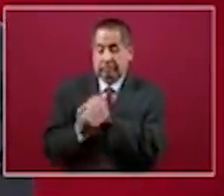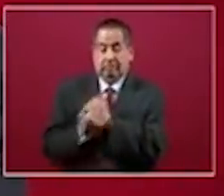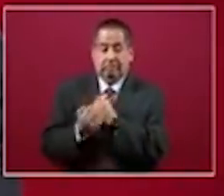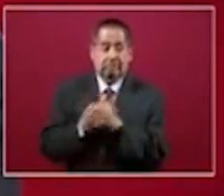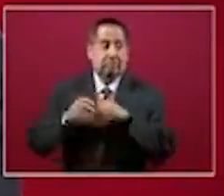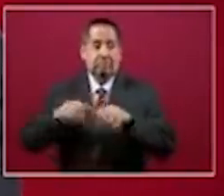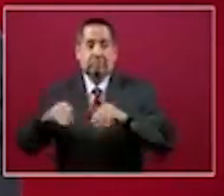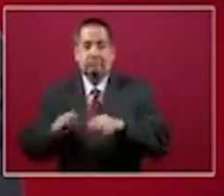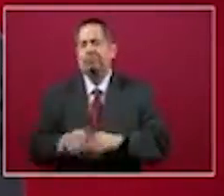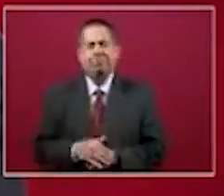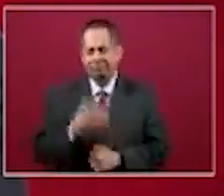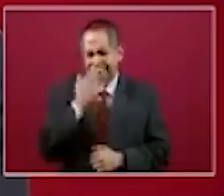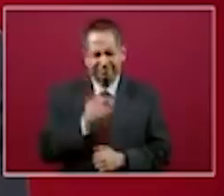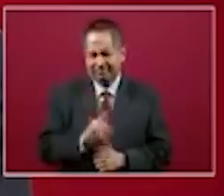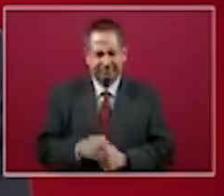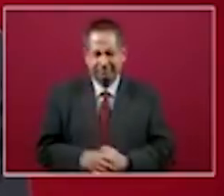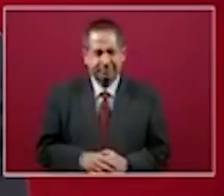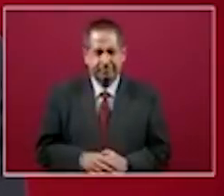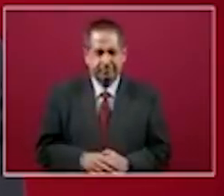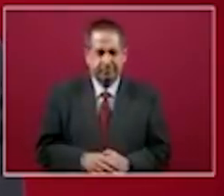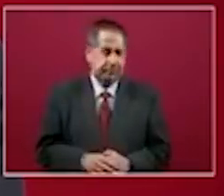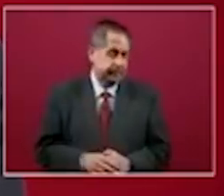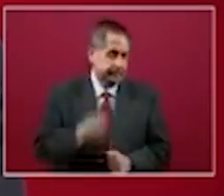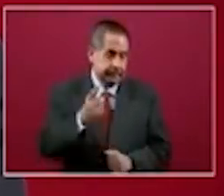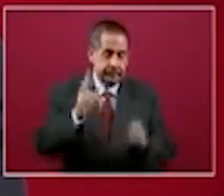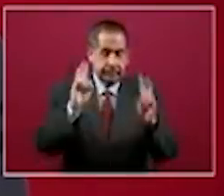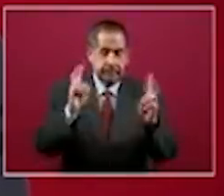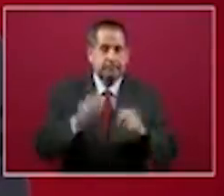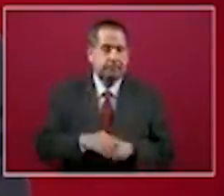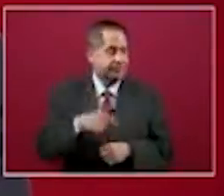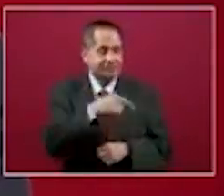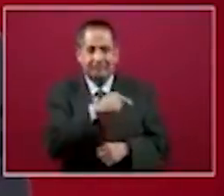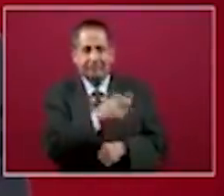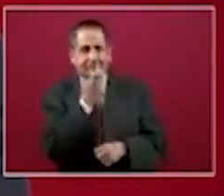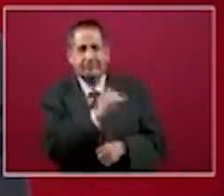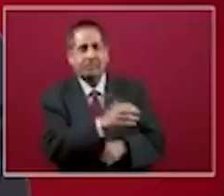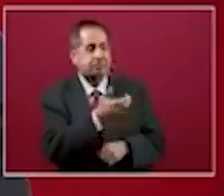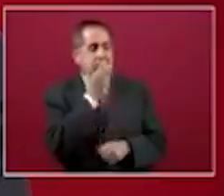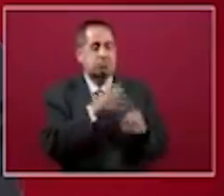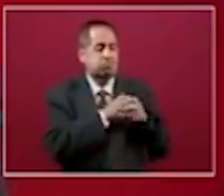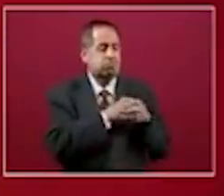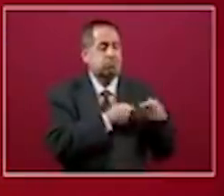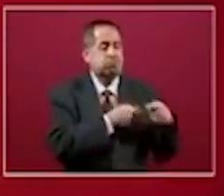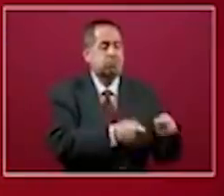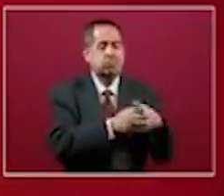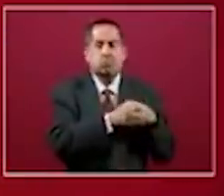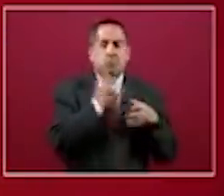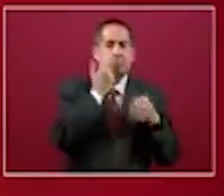Ese es el tema, o uno de los temas con el conservadurismo. ¿Saben cuál